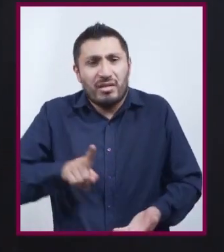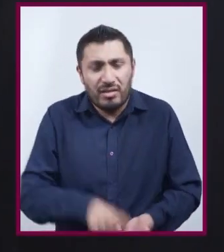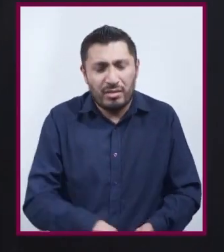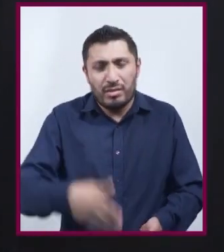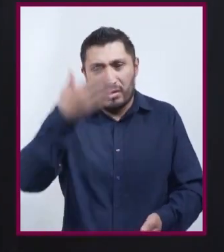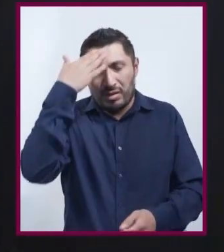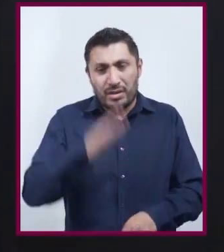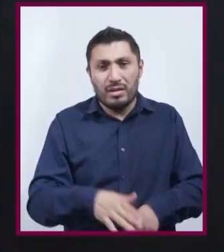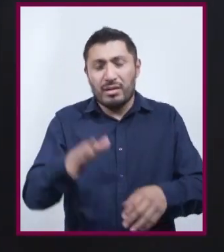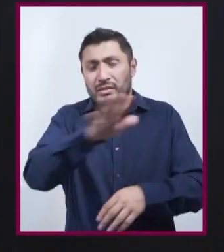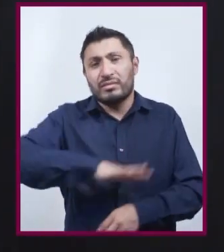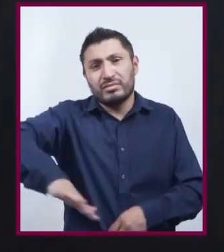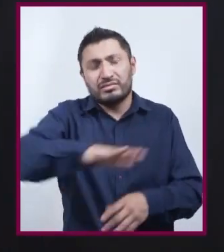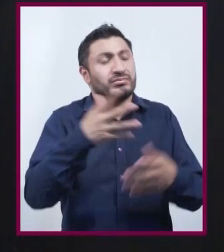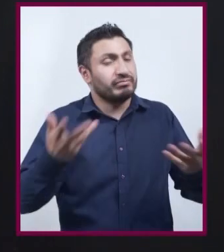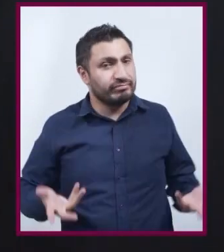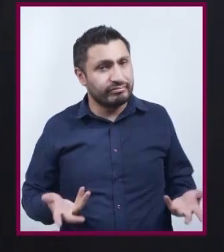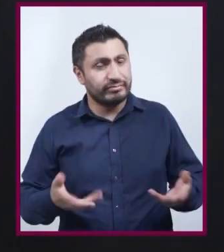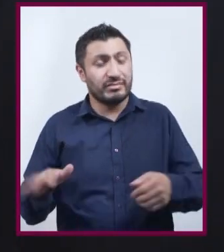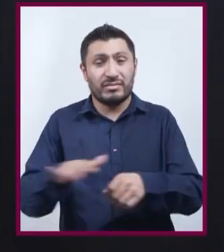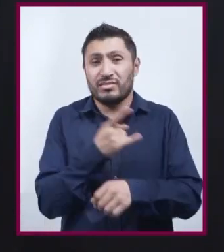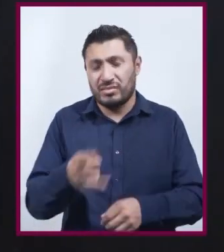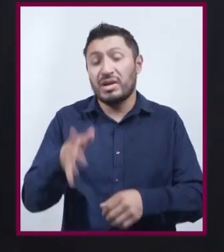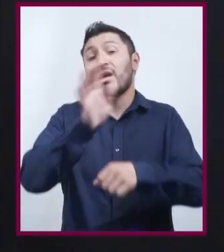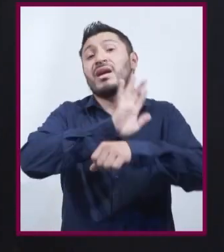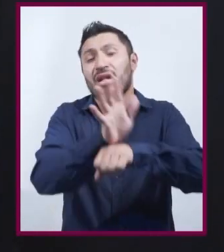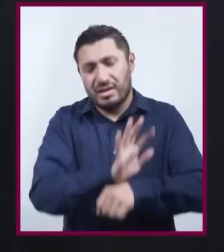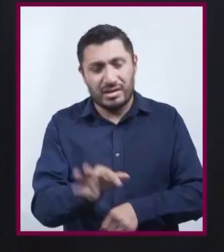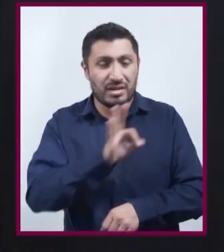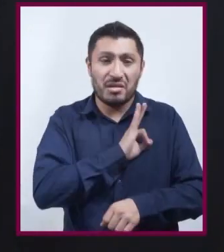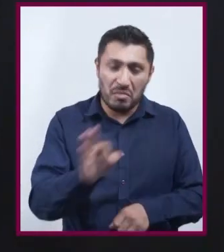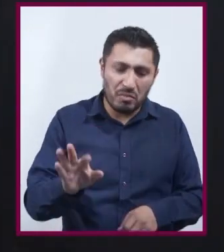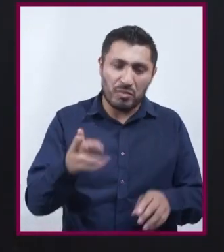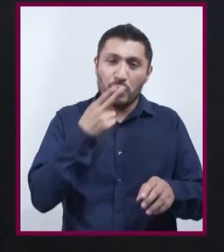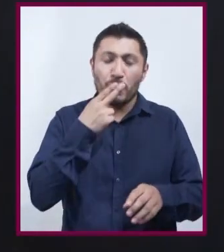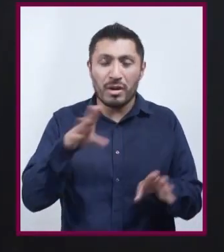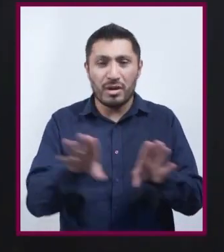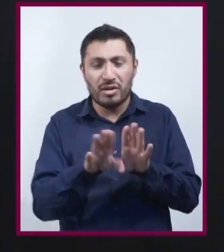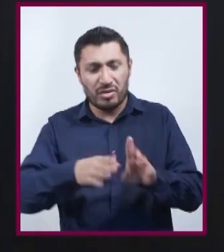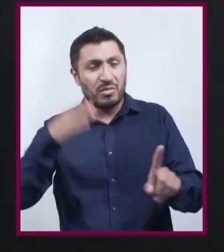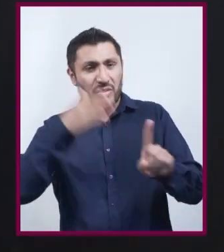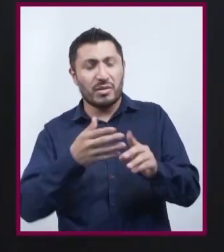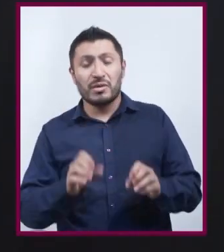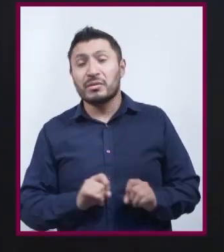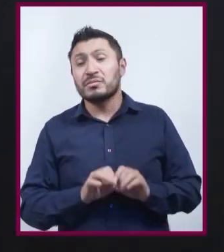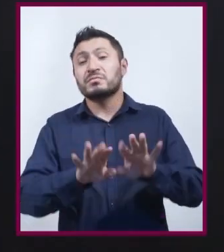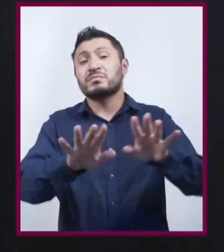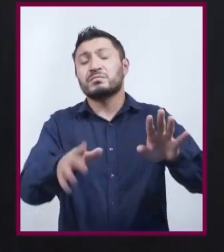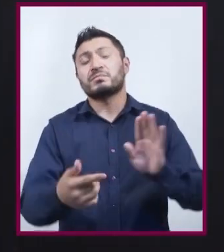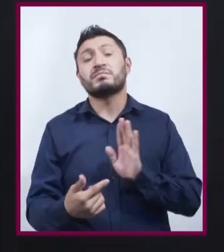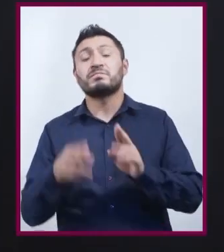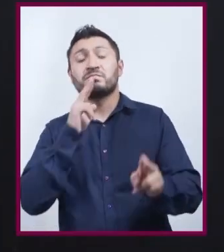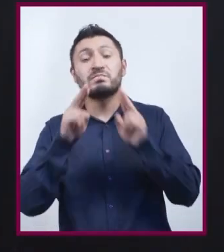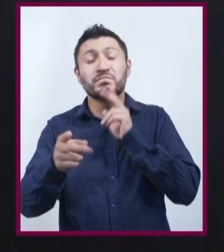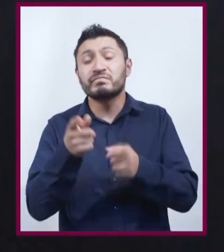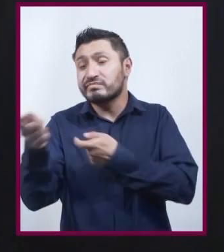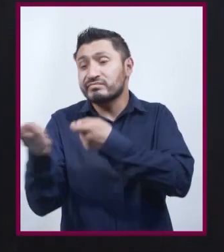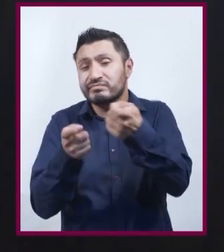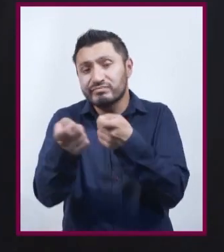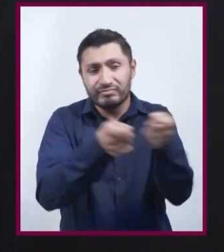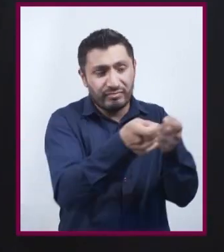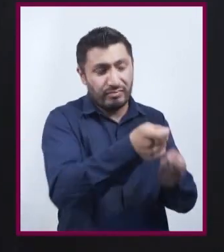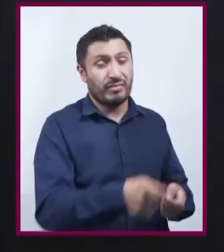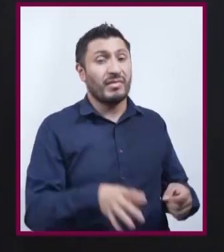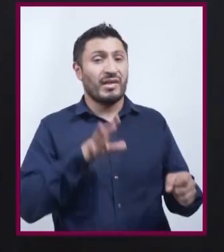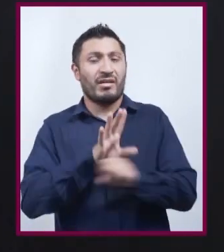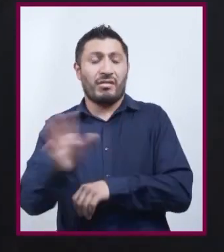papel de las imágenes en la construcción de la memoria de las sociedades. Pues si el cine puede ser utilizado con fines